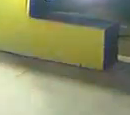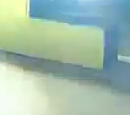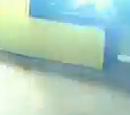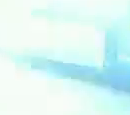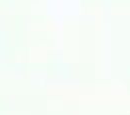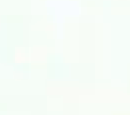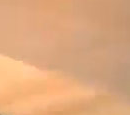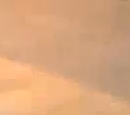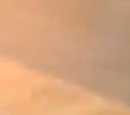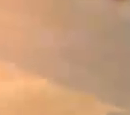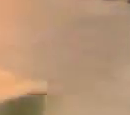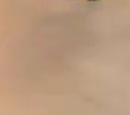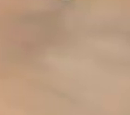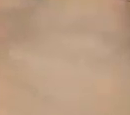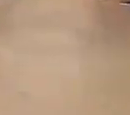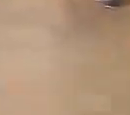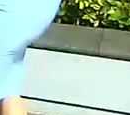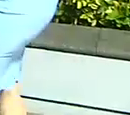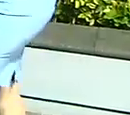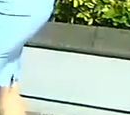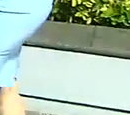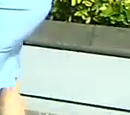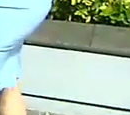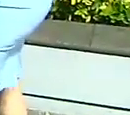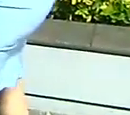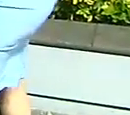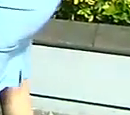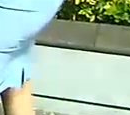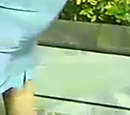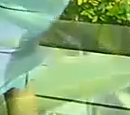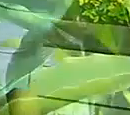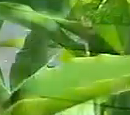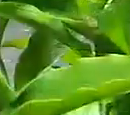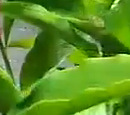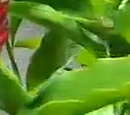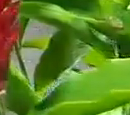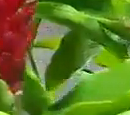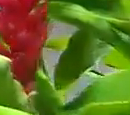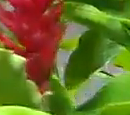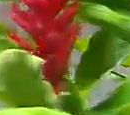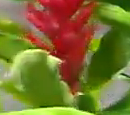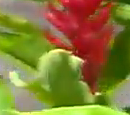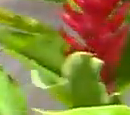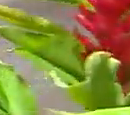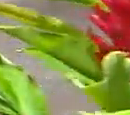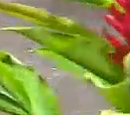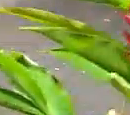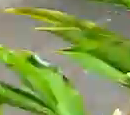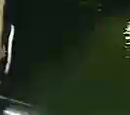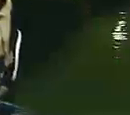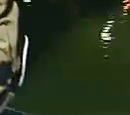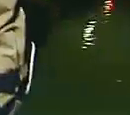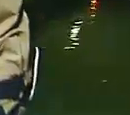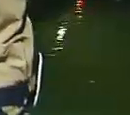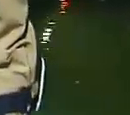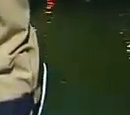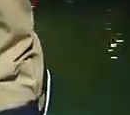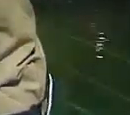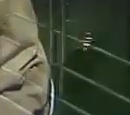Y no tomar, y que al son de su arrullar en jardín te